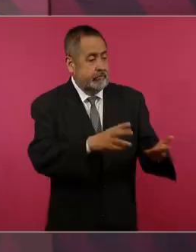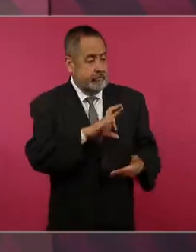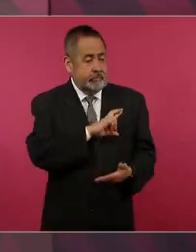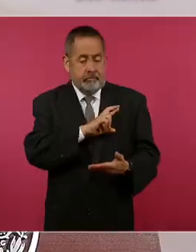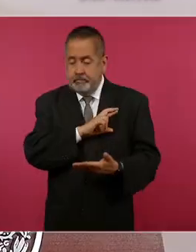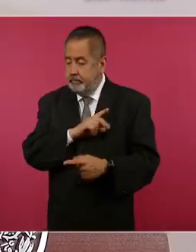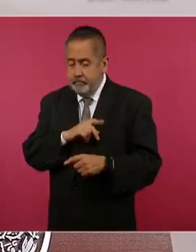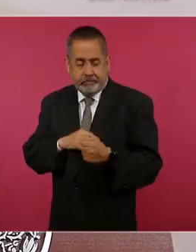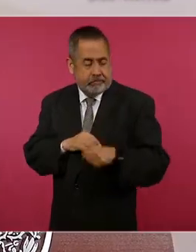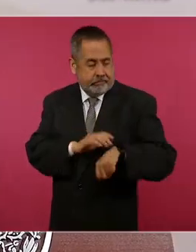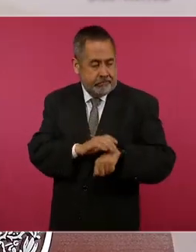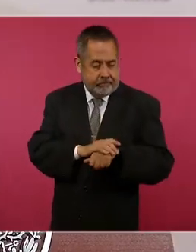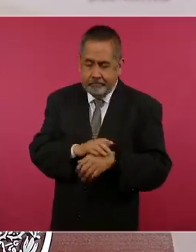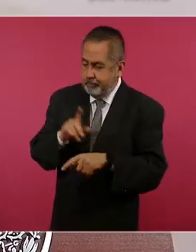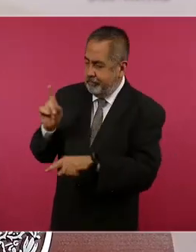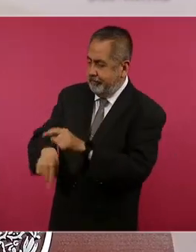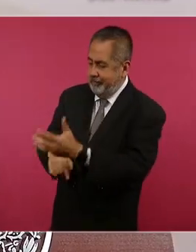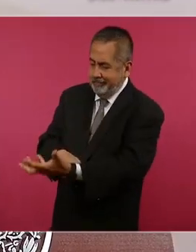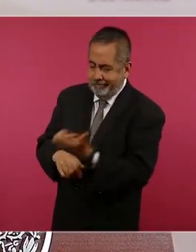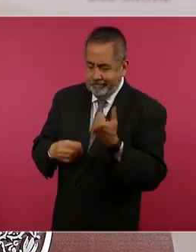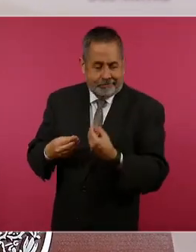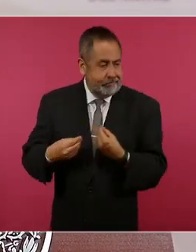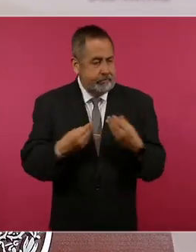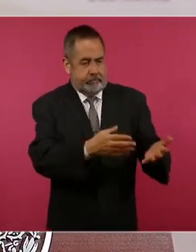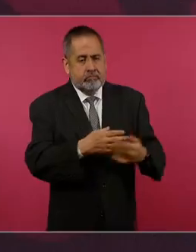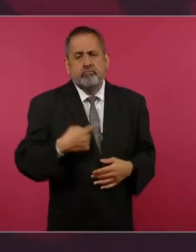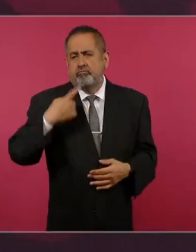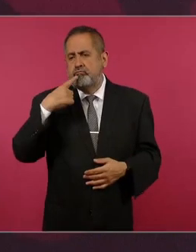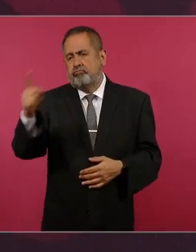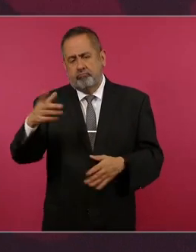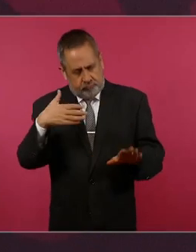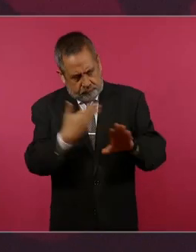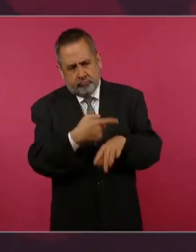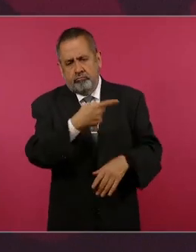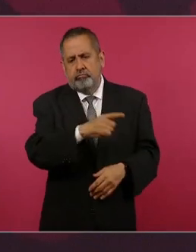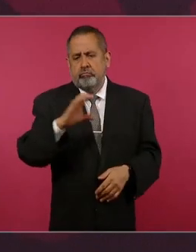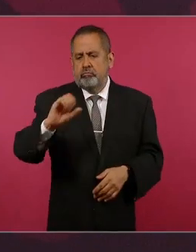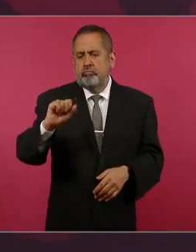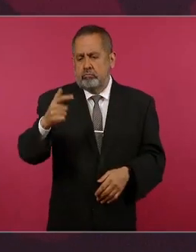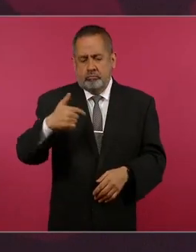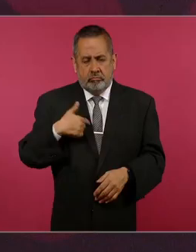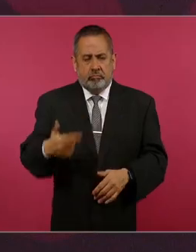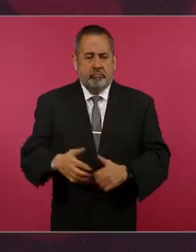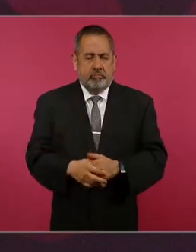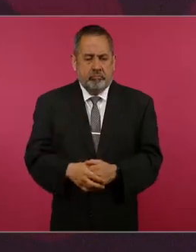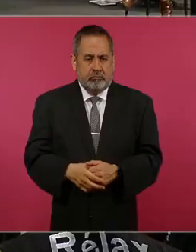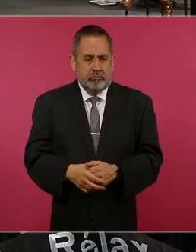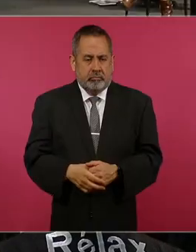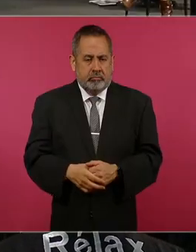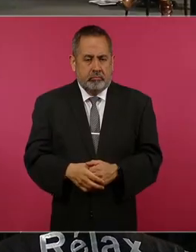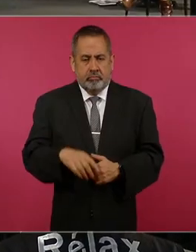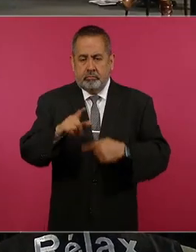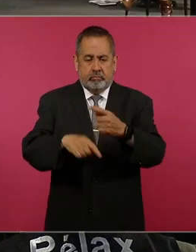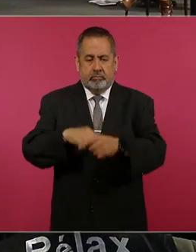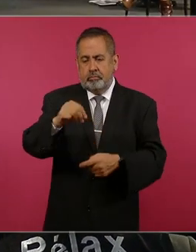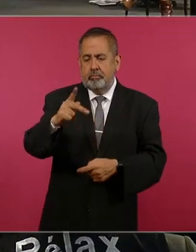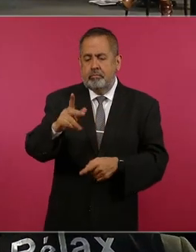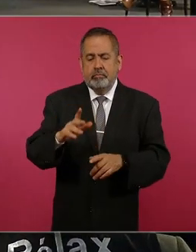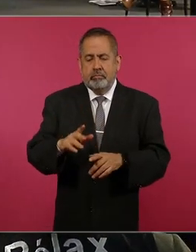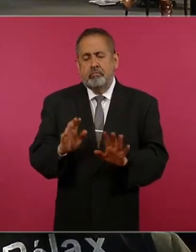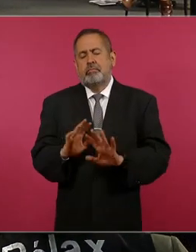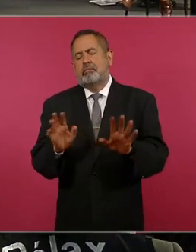y al rato ya el Ministerio Público dice, no, ya